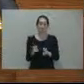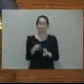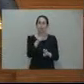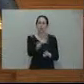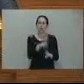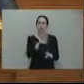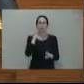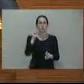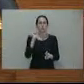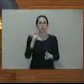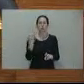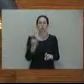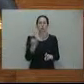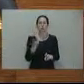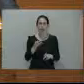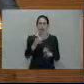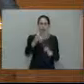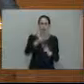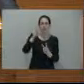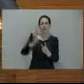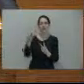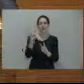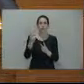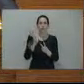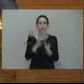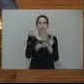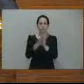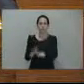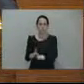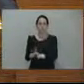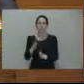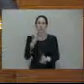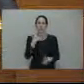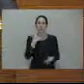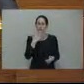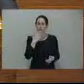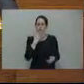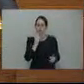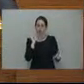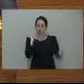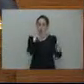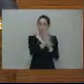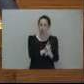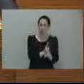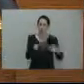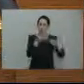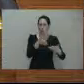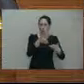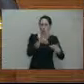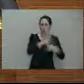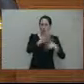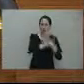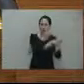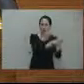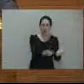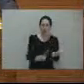una disyuntiva entre dos alternativas excluyentes. O se está en contra y se le combate hasta el final, o se está a favor